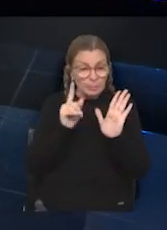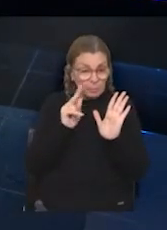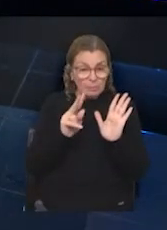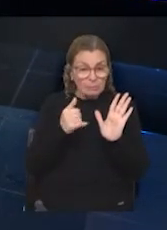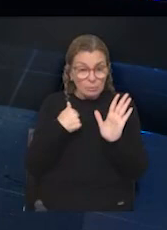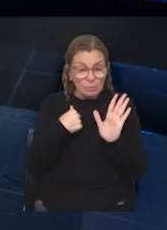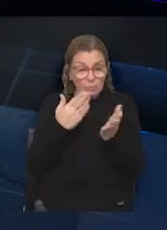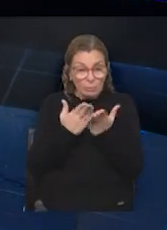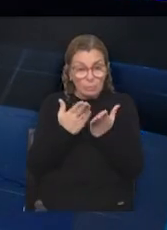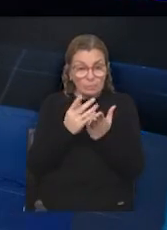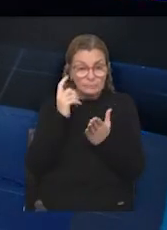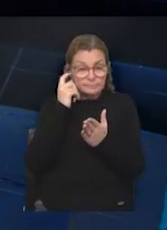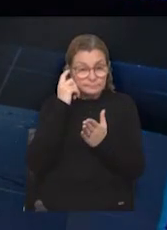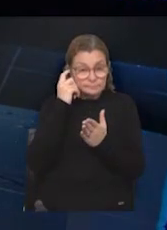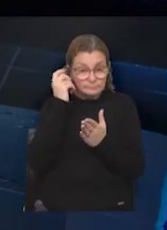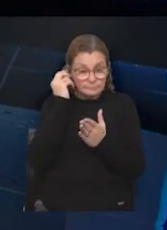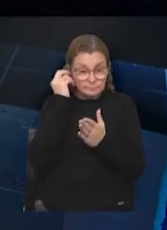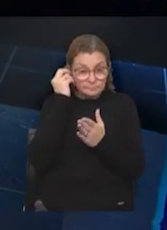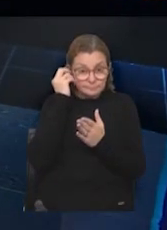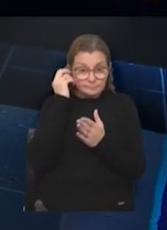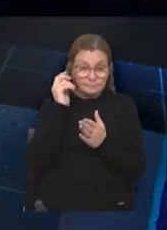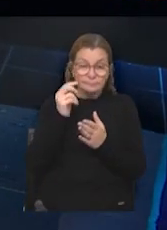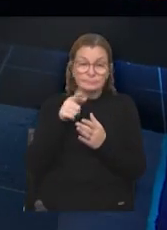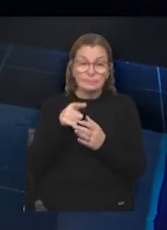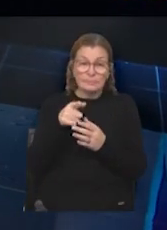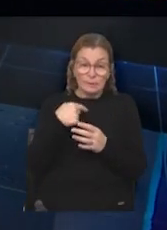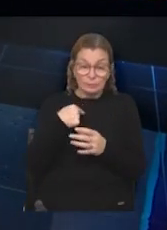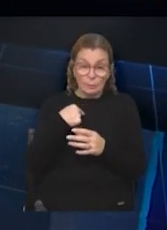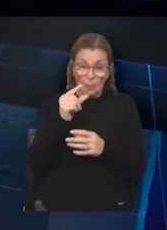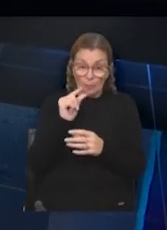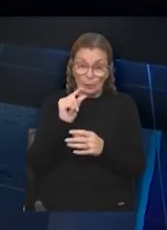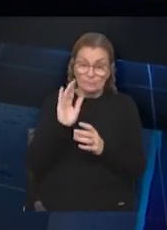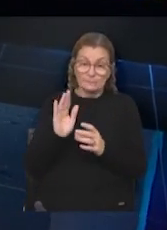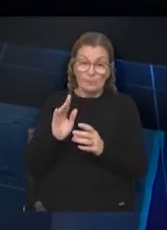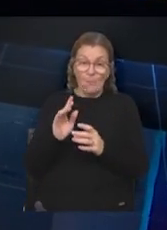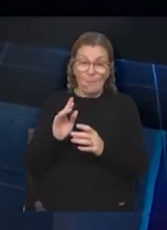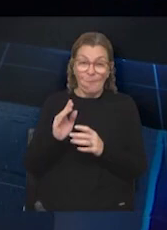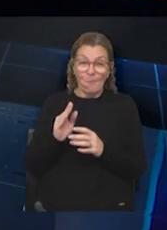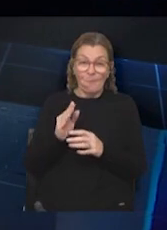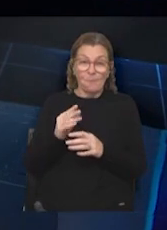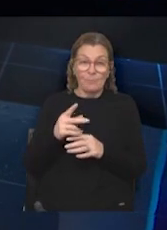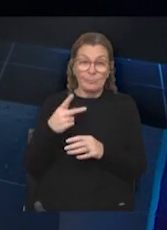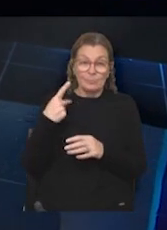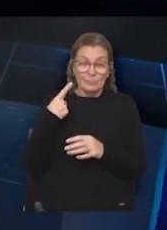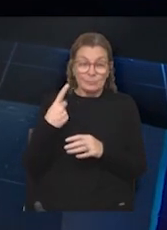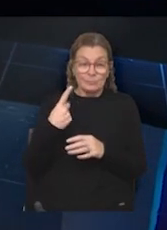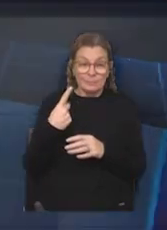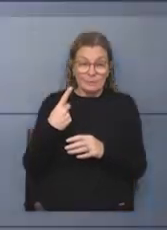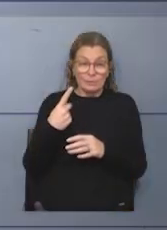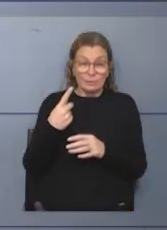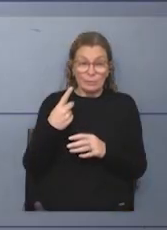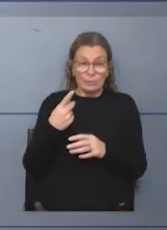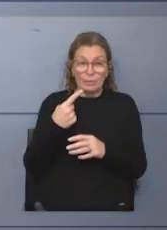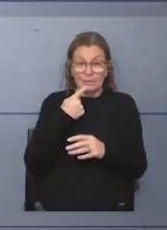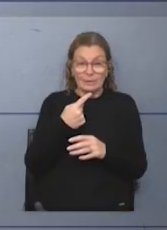currículum currículum porque parece que la gente dice este Bueno estey un poco soy yo a Mario Pos director y ceo de la consultora groso